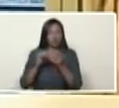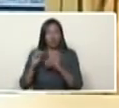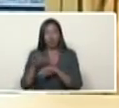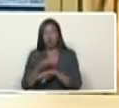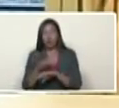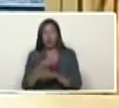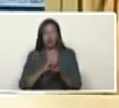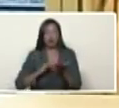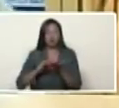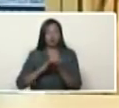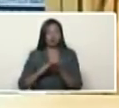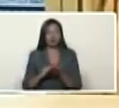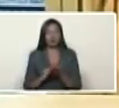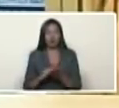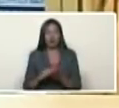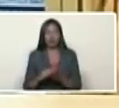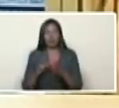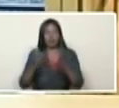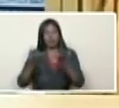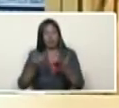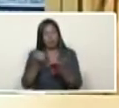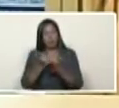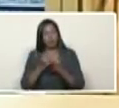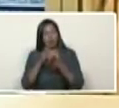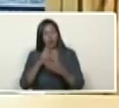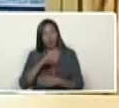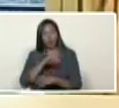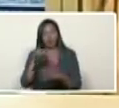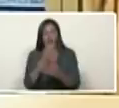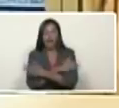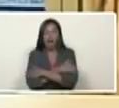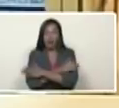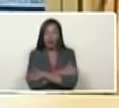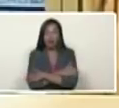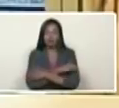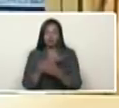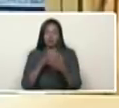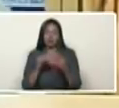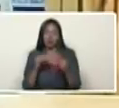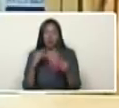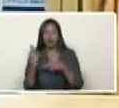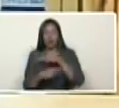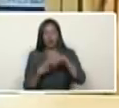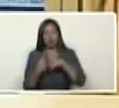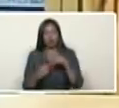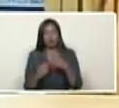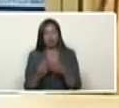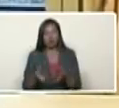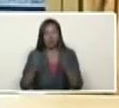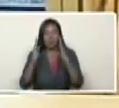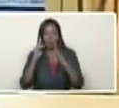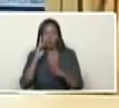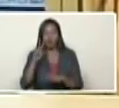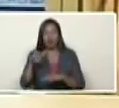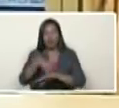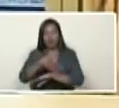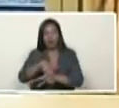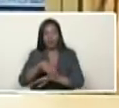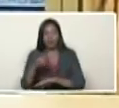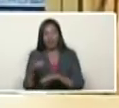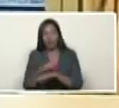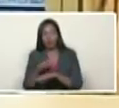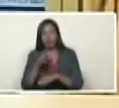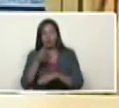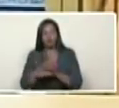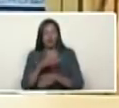las soluciones. Cuento con ustedes, queridos compatriotas. Mi abrazo solidario y revolucionario y nos vemos en las calles. El gobierno